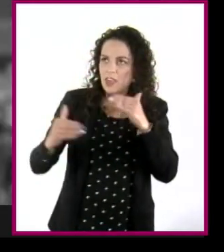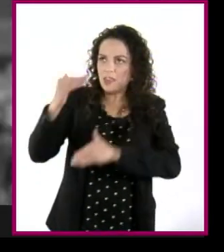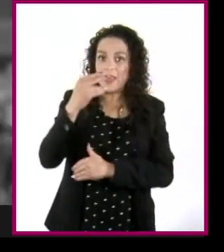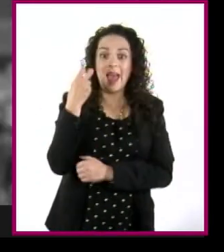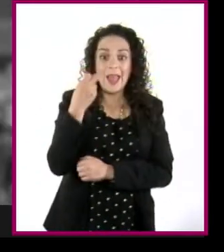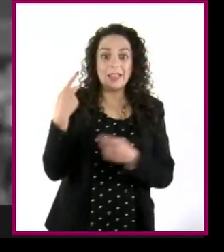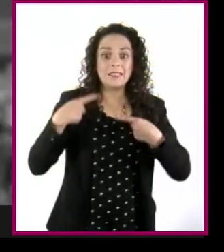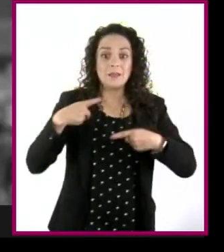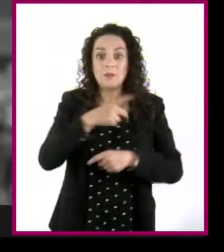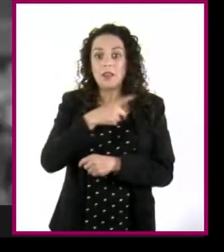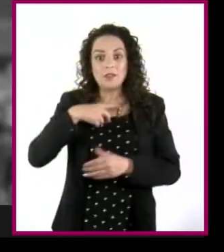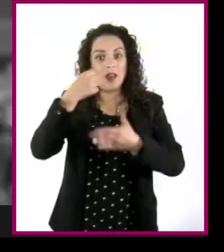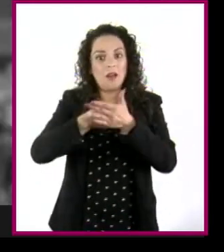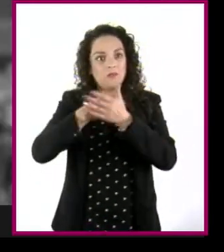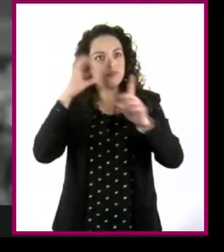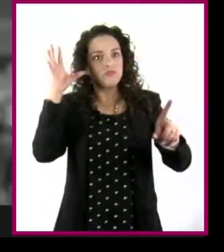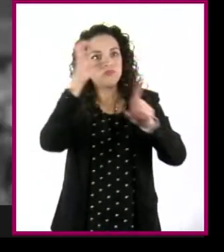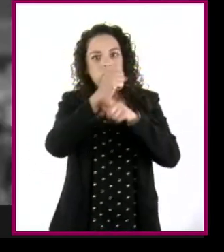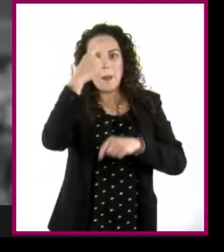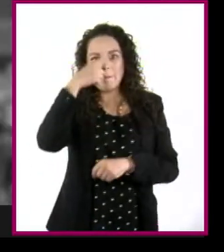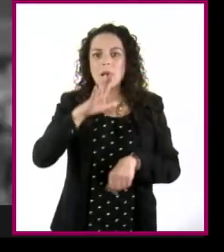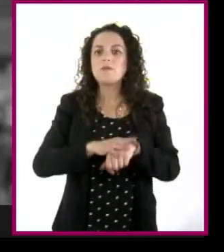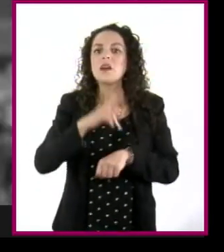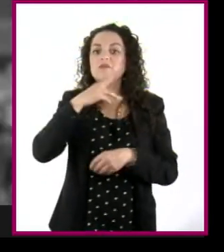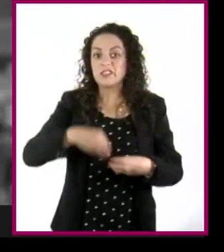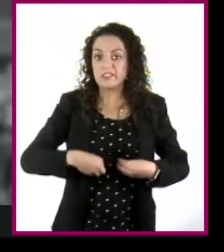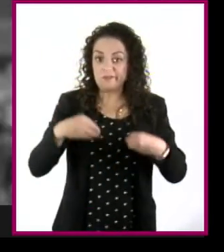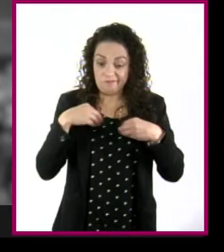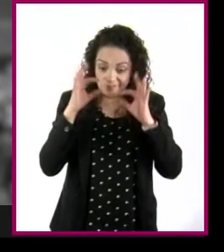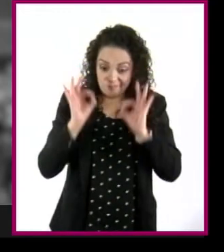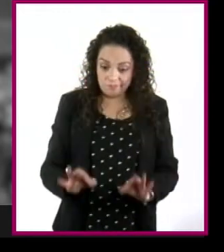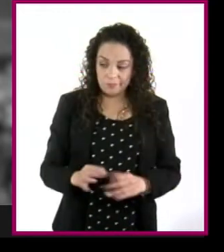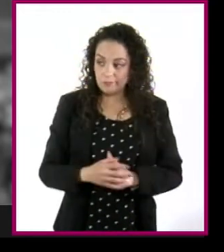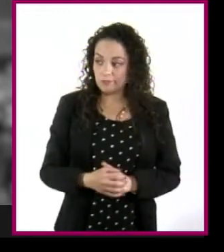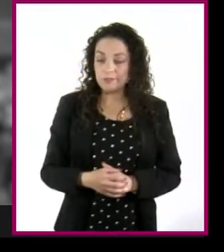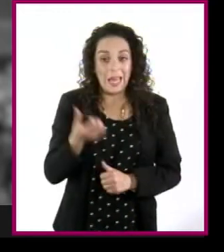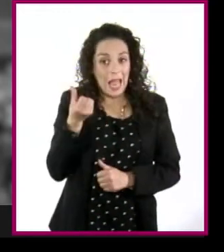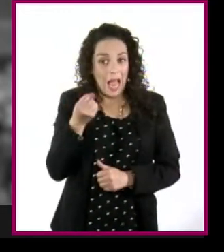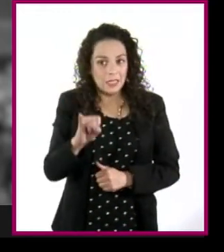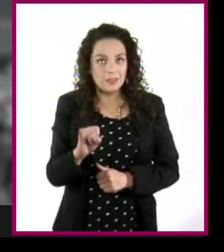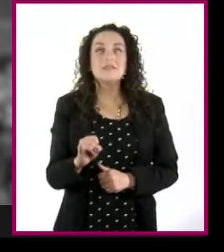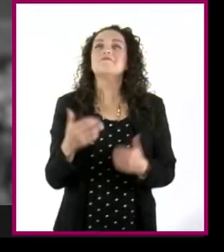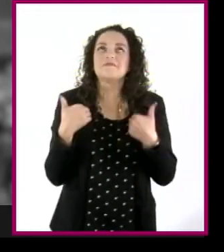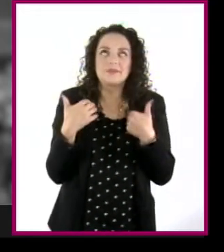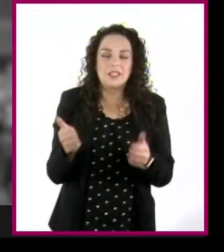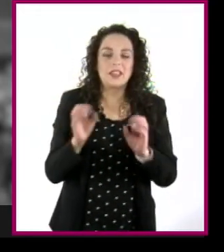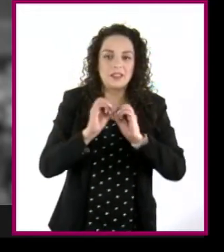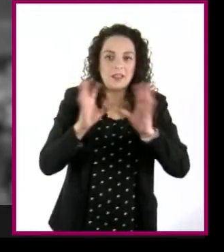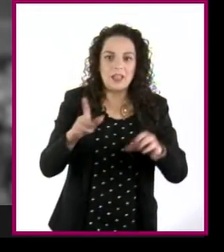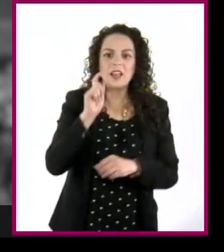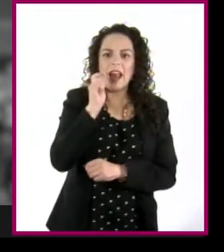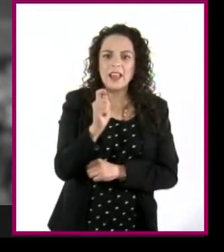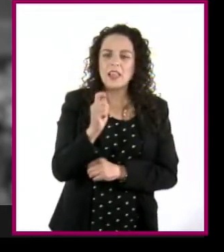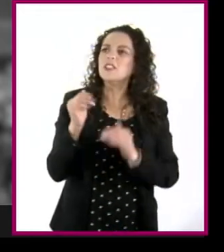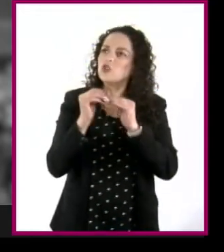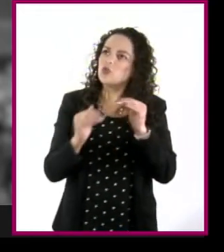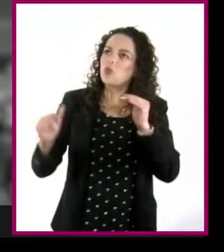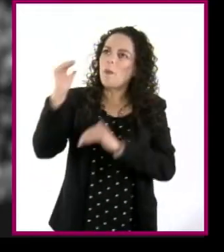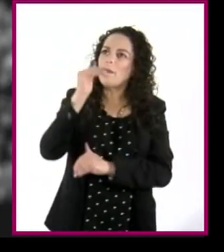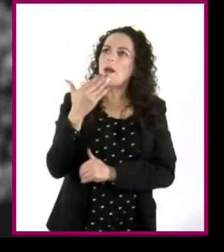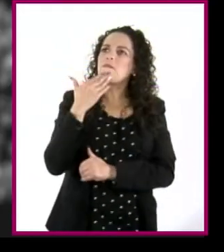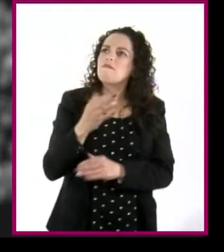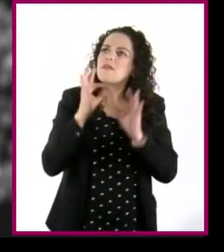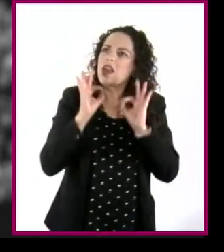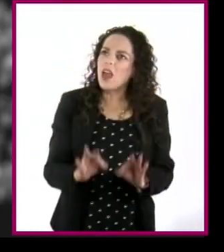perseguir para poder vivir una vida buena. Con eso nos quedó claro que eso del supremo bien puede interpretarse